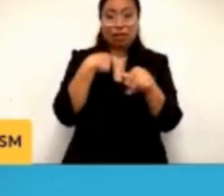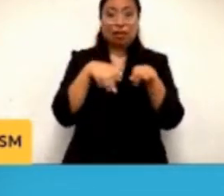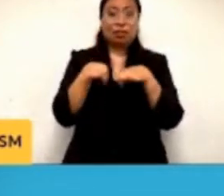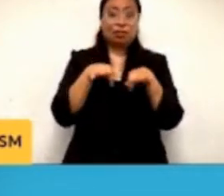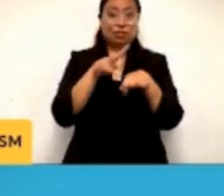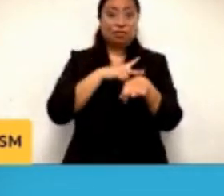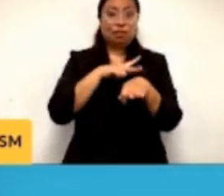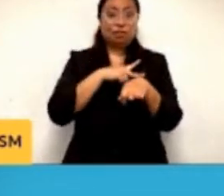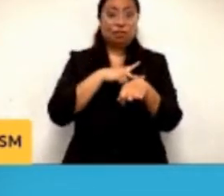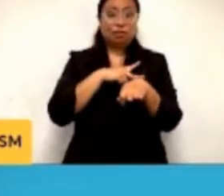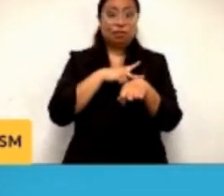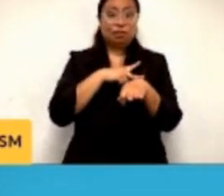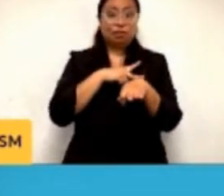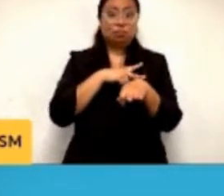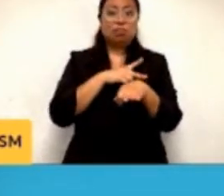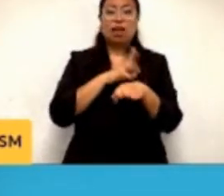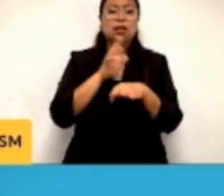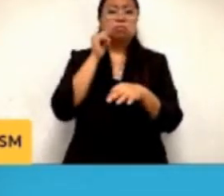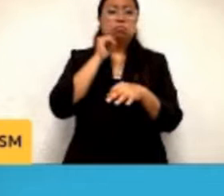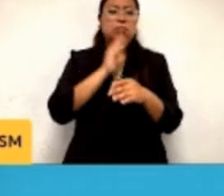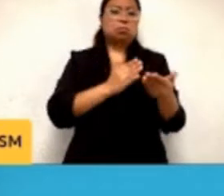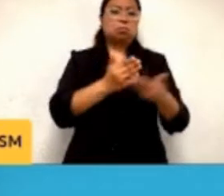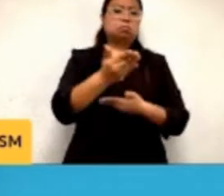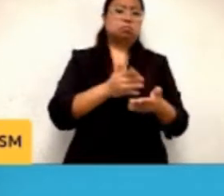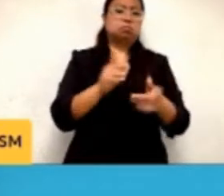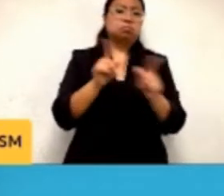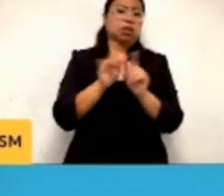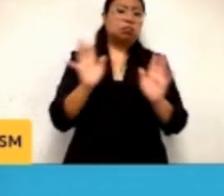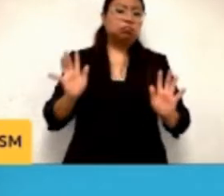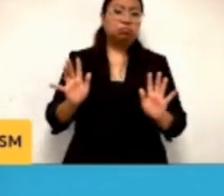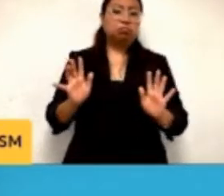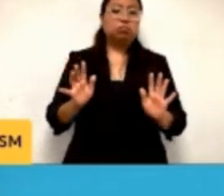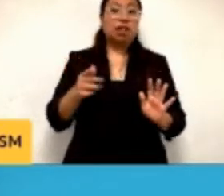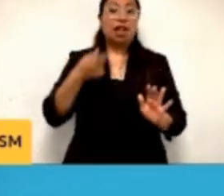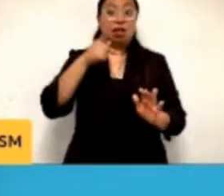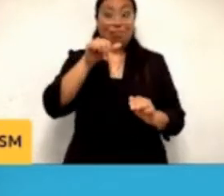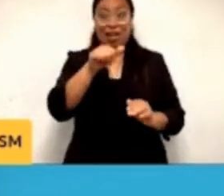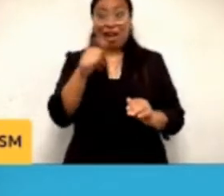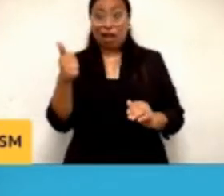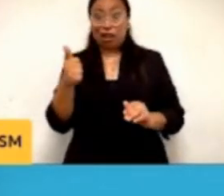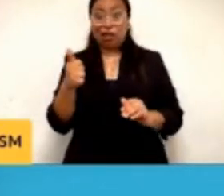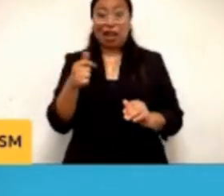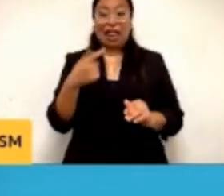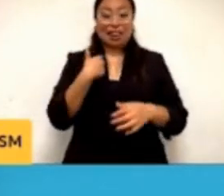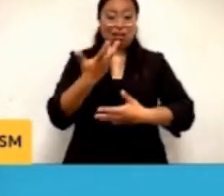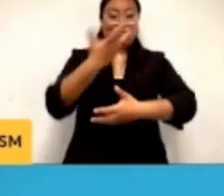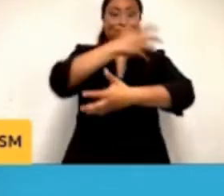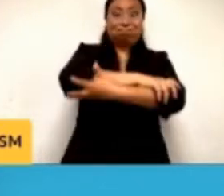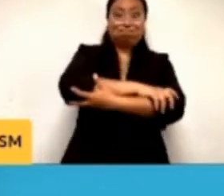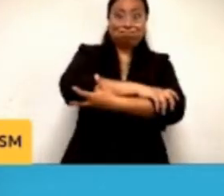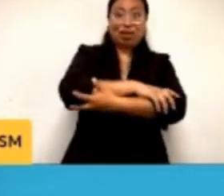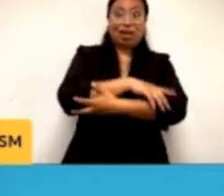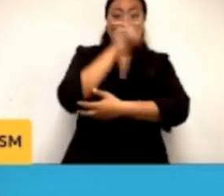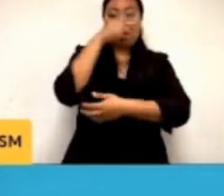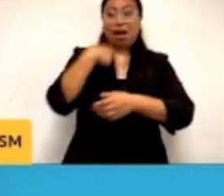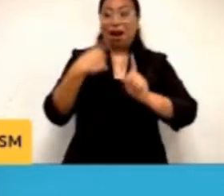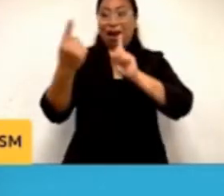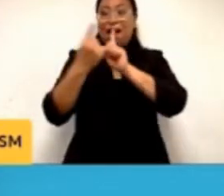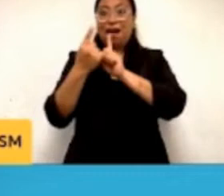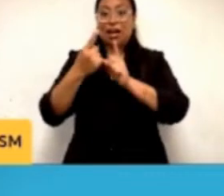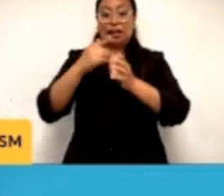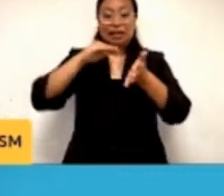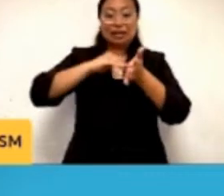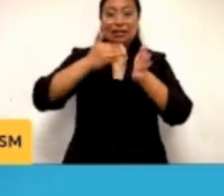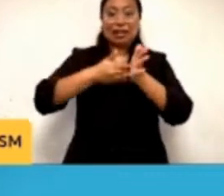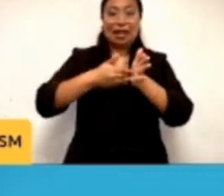muy operativo y transaccional. ¿Qué pasa con el estratégico? El estratégico es por diseño.